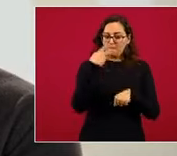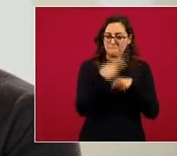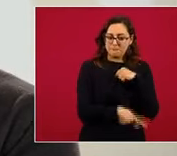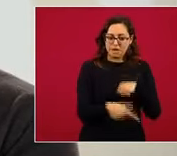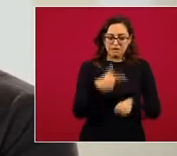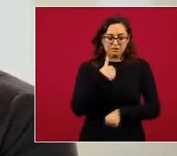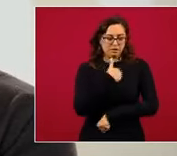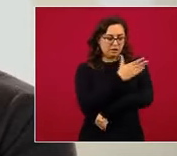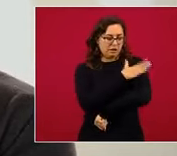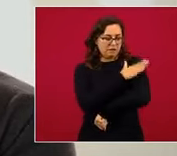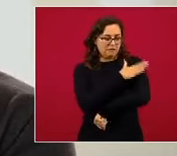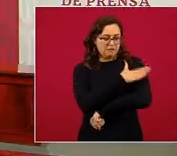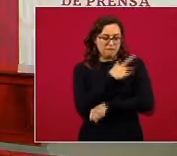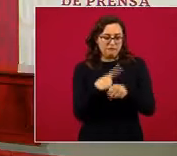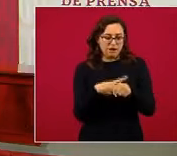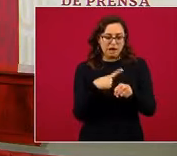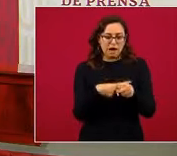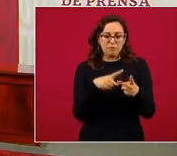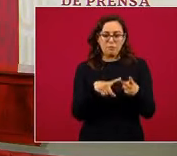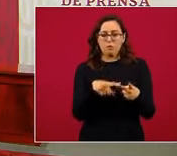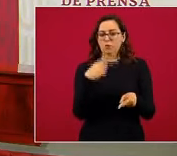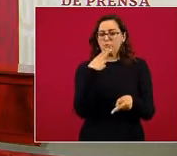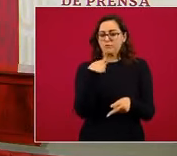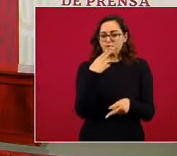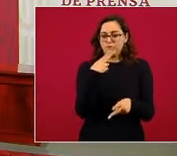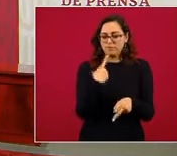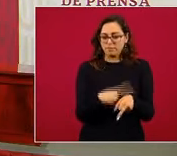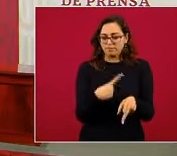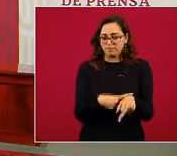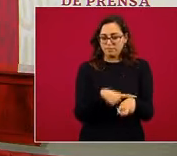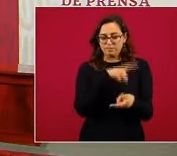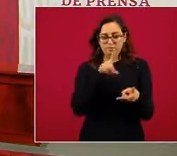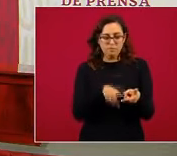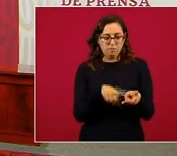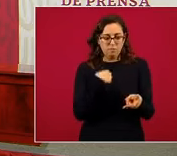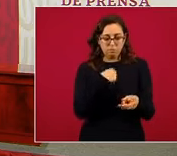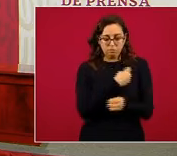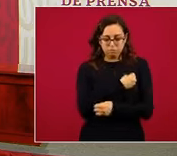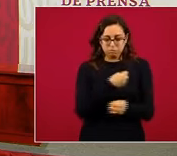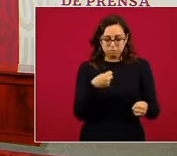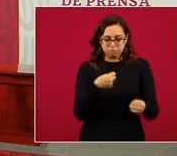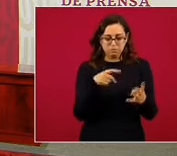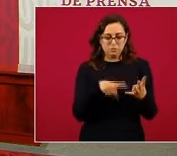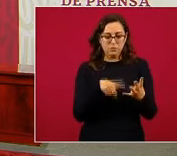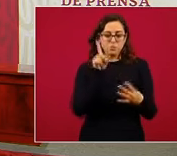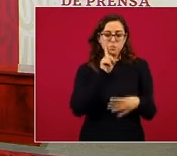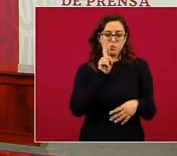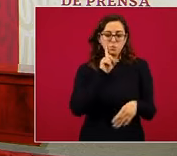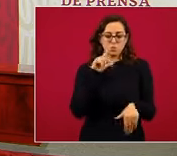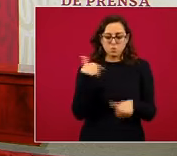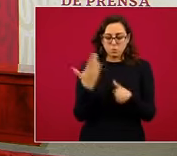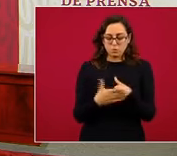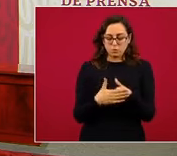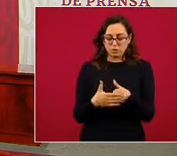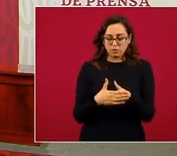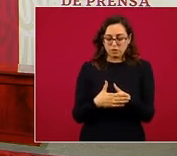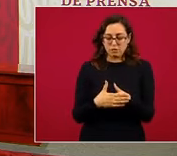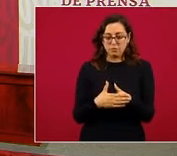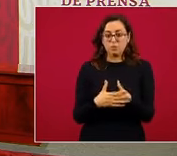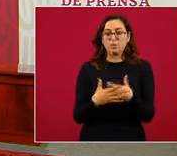tengo a lo mejor diabetes, que tengo algún grado de obesidad, que soy una mujer embarazada, en el caso de la